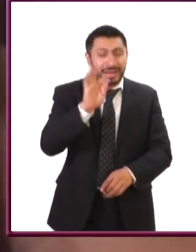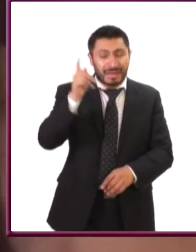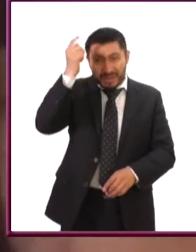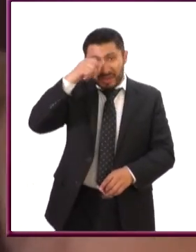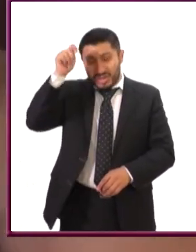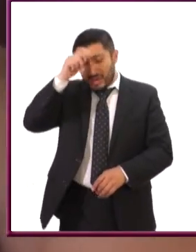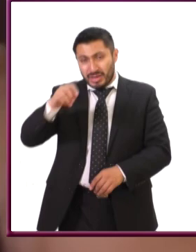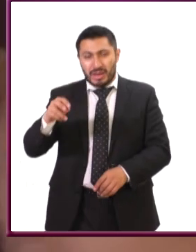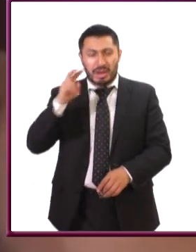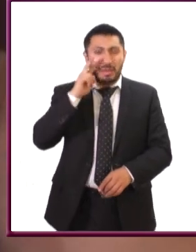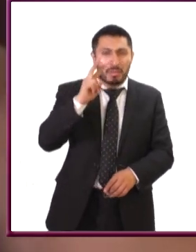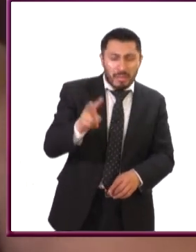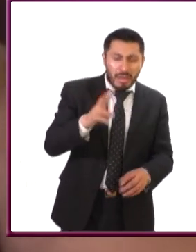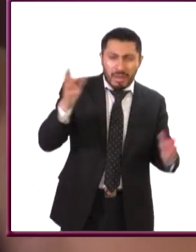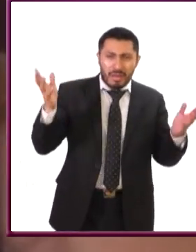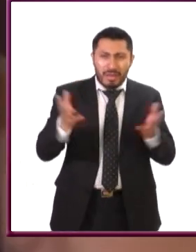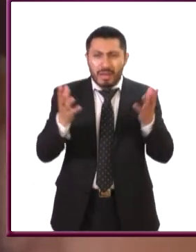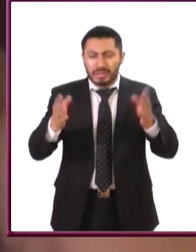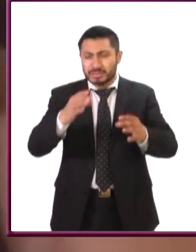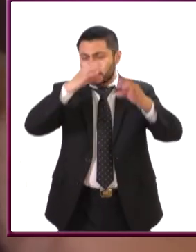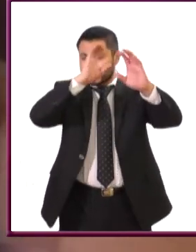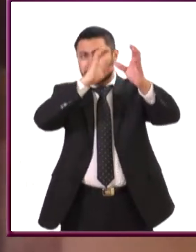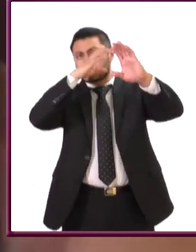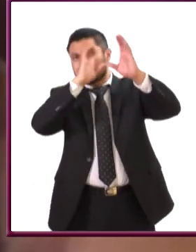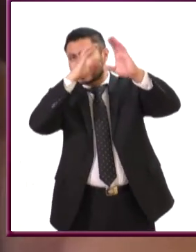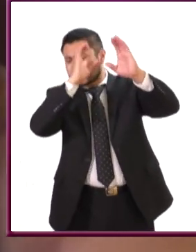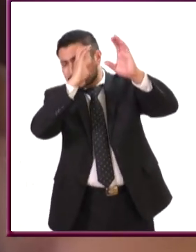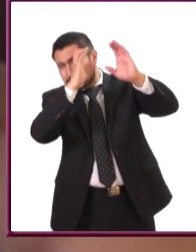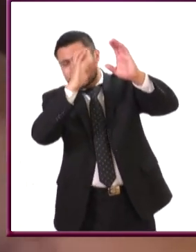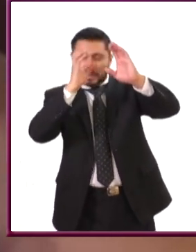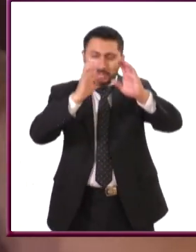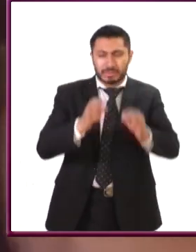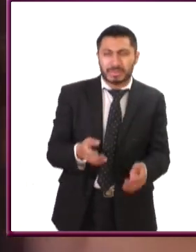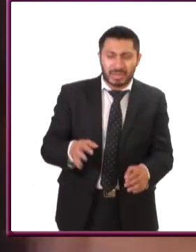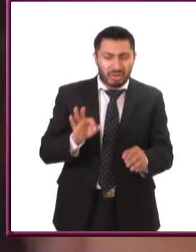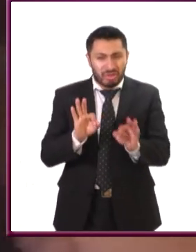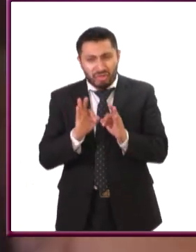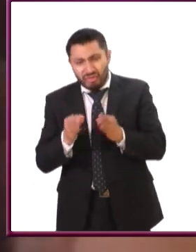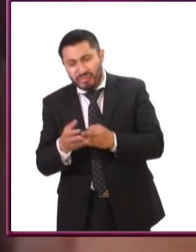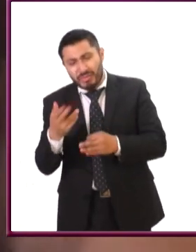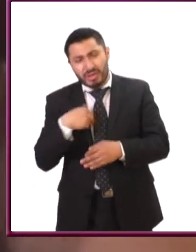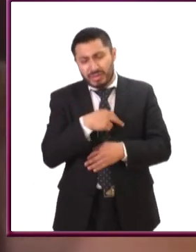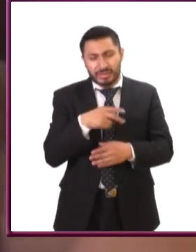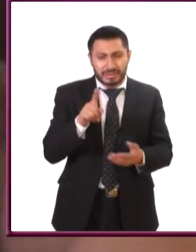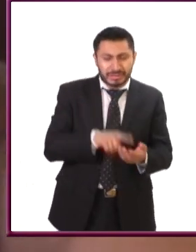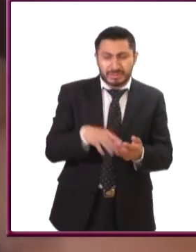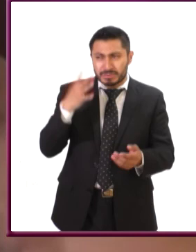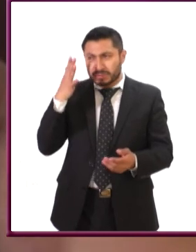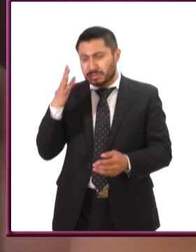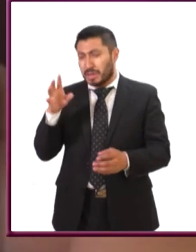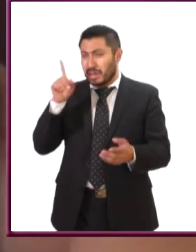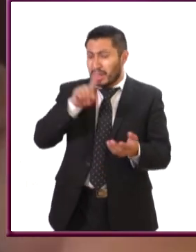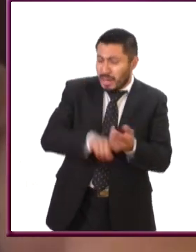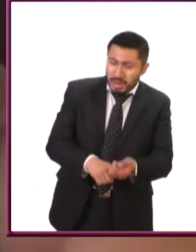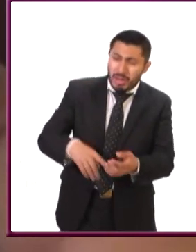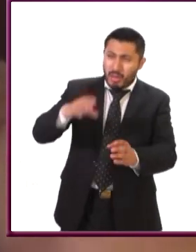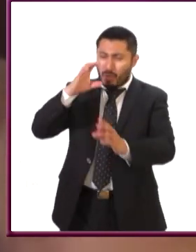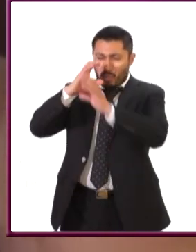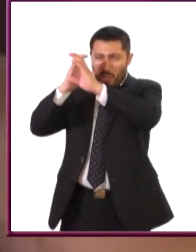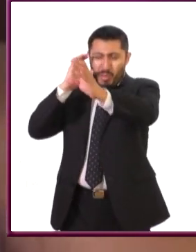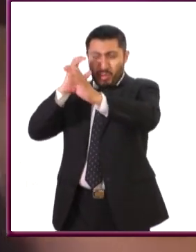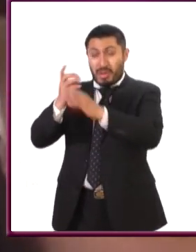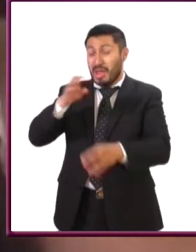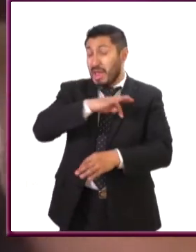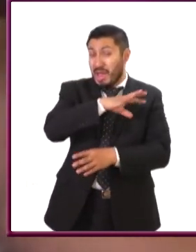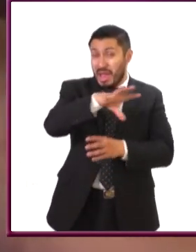no importa si es en teoría, es observación, construcción de telescopio, óptica adaptativa para los espejos en los